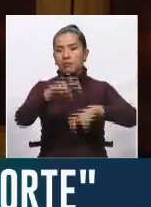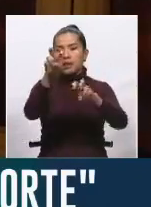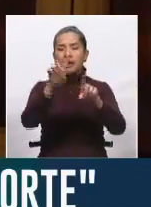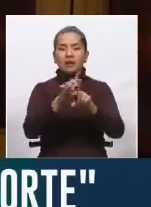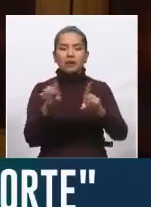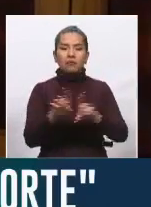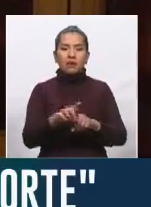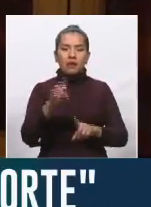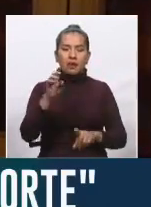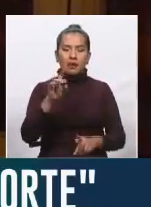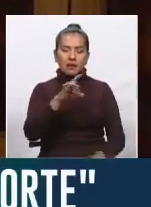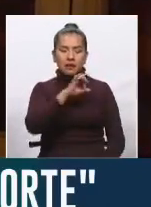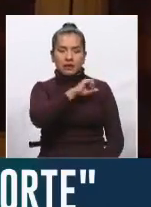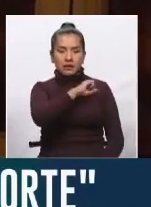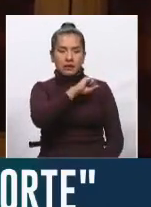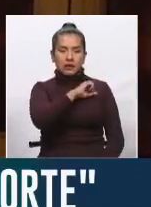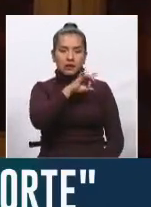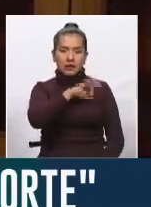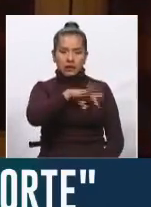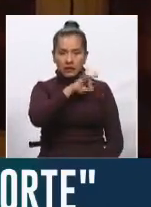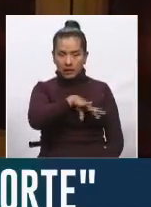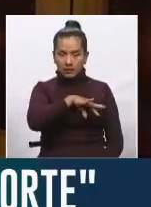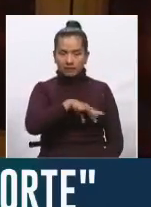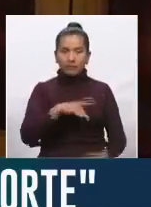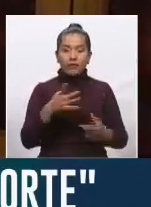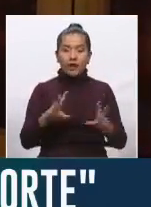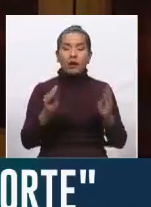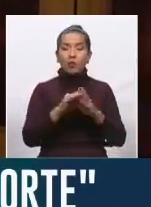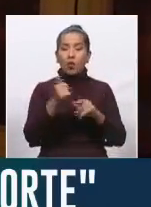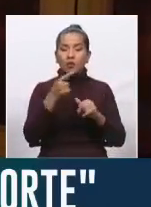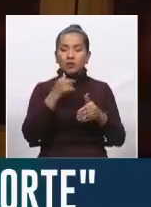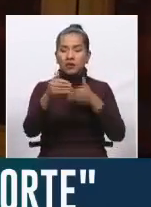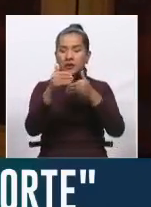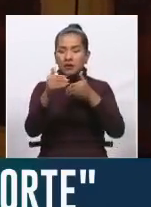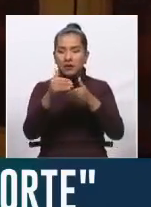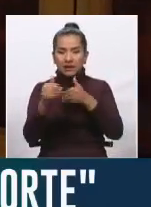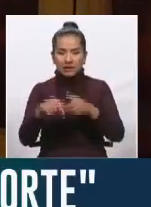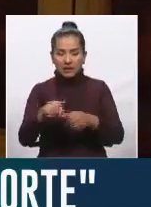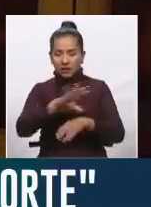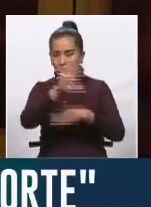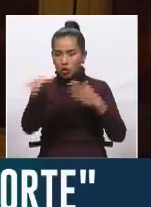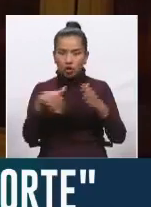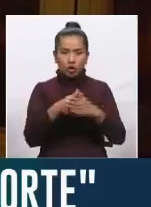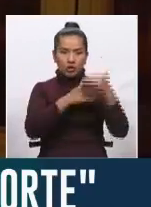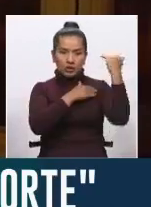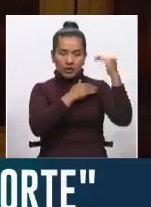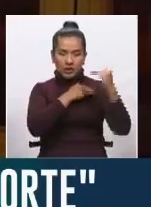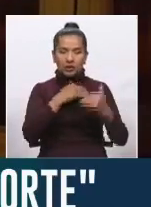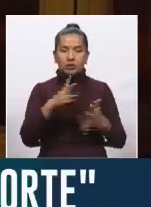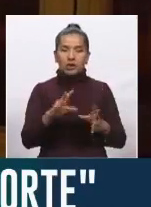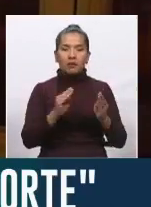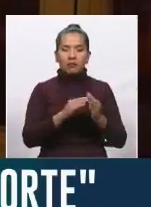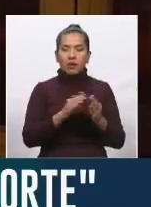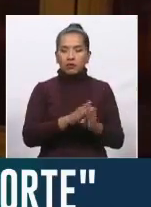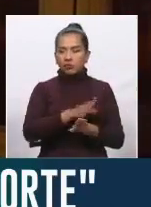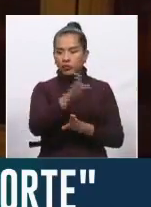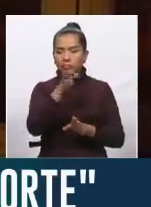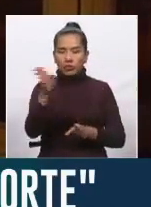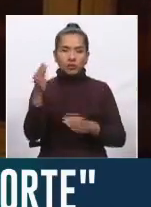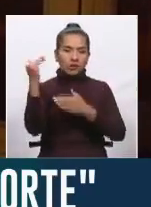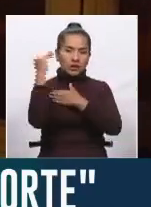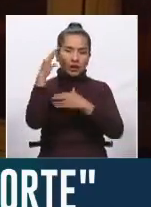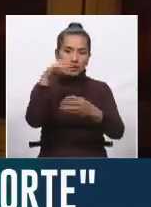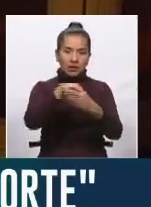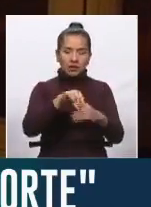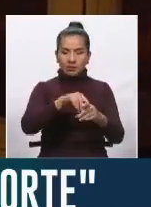Santiago, de Chile. Y hay transporte interprovincial que cubre 12 de las 15 provincias cruceñas. Entonces, todo